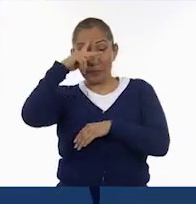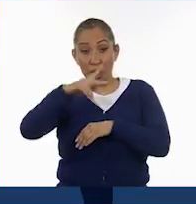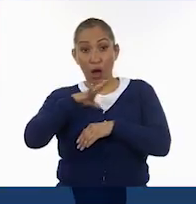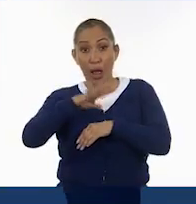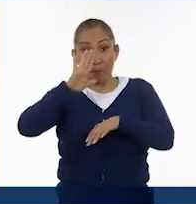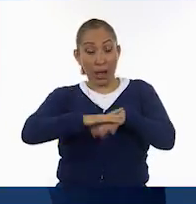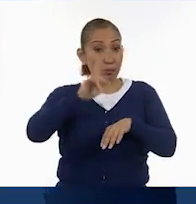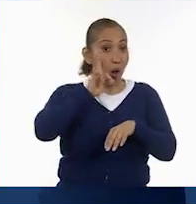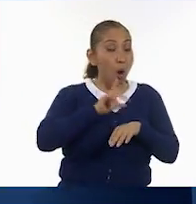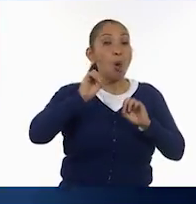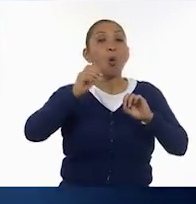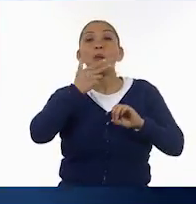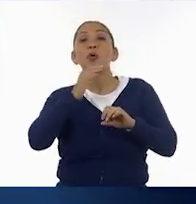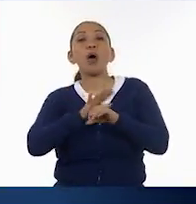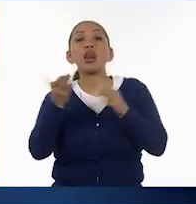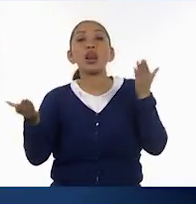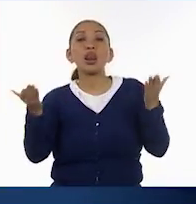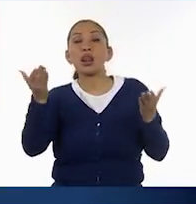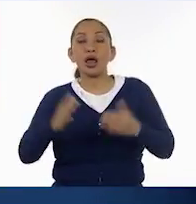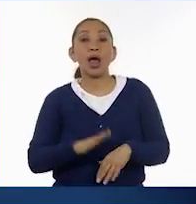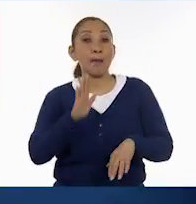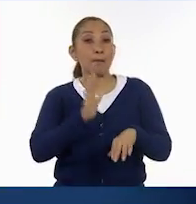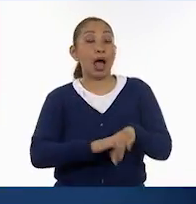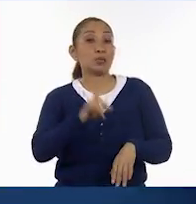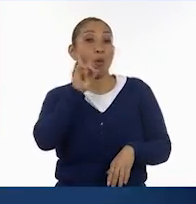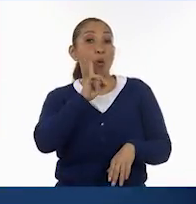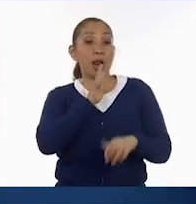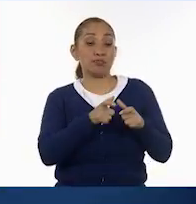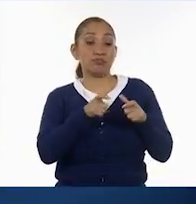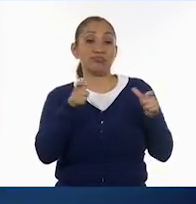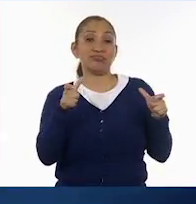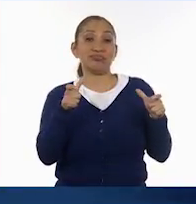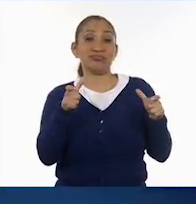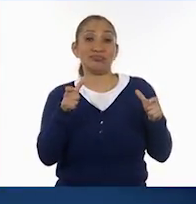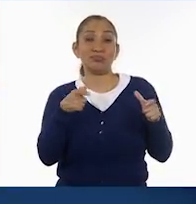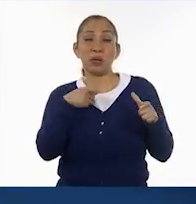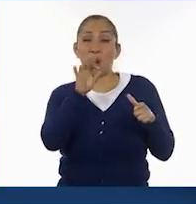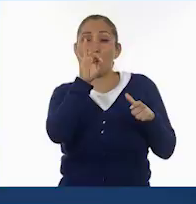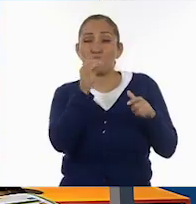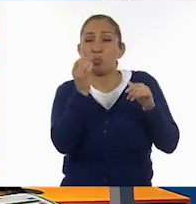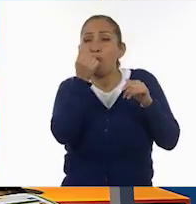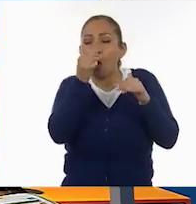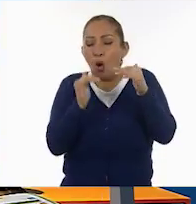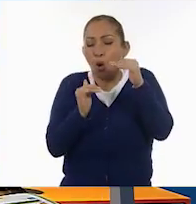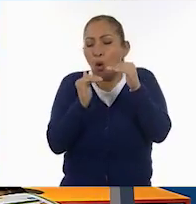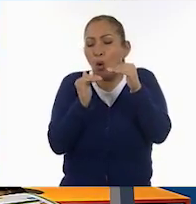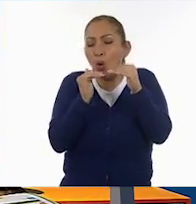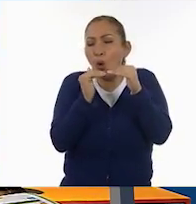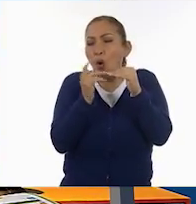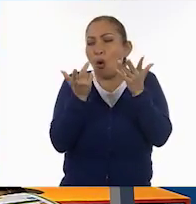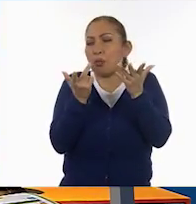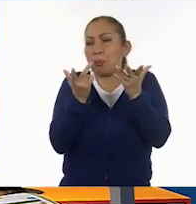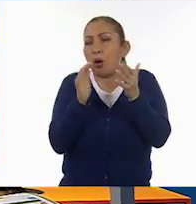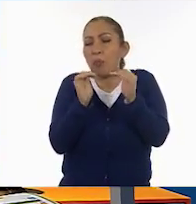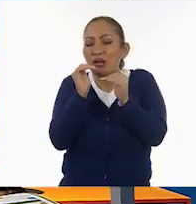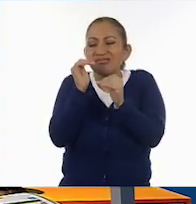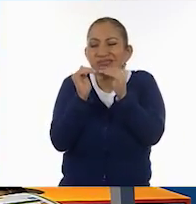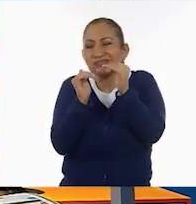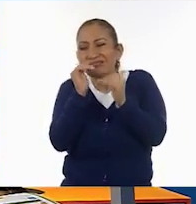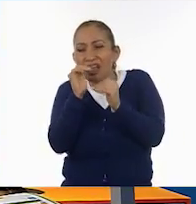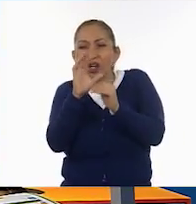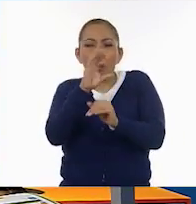hay más mujeres u hombres? Hay más mujeres, pero es un porcentaje mínimo porque es una proporción